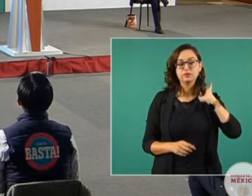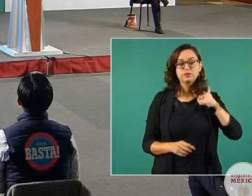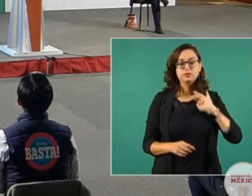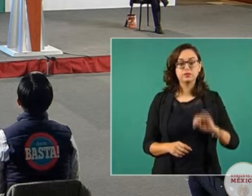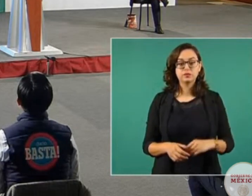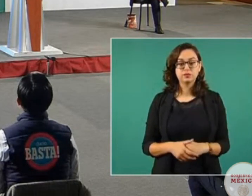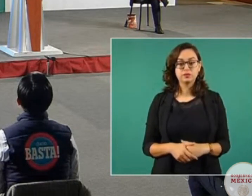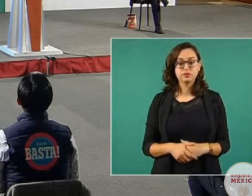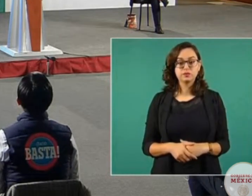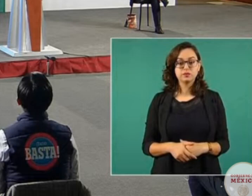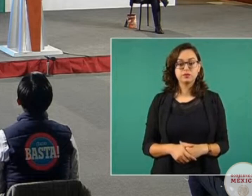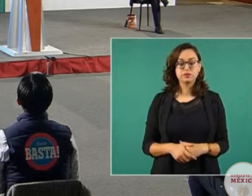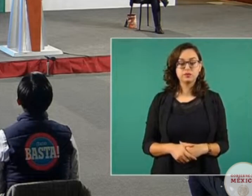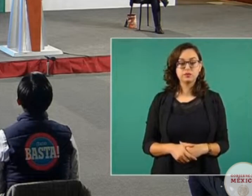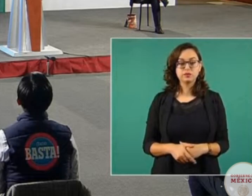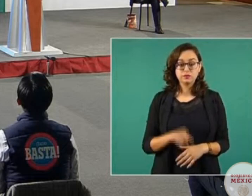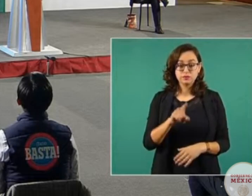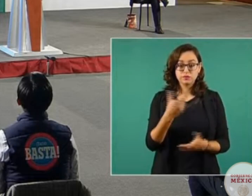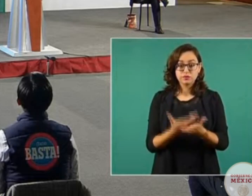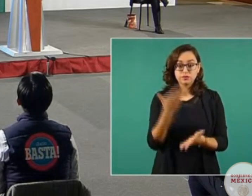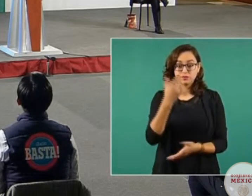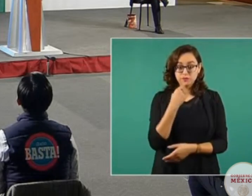Esta es una denuncia que presentó